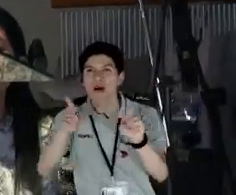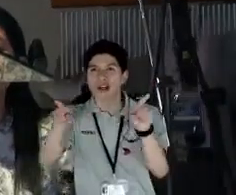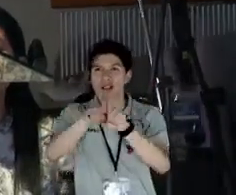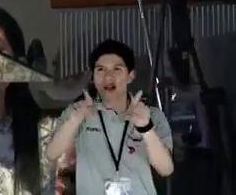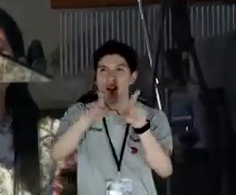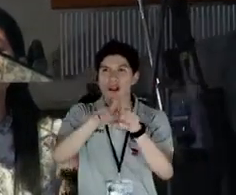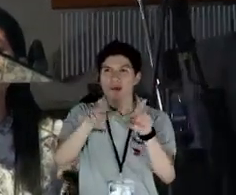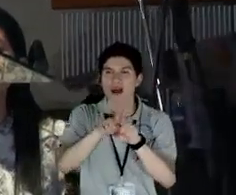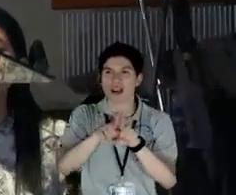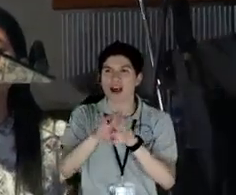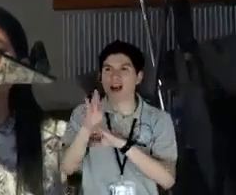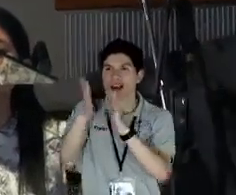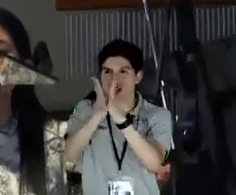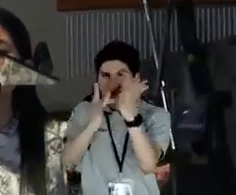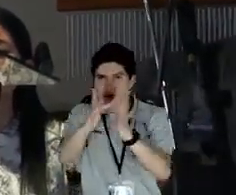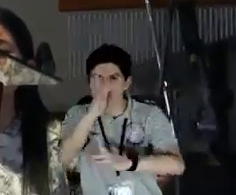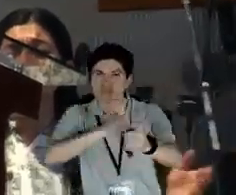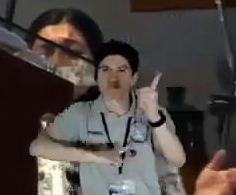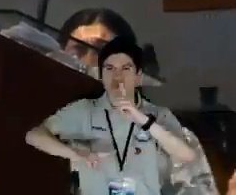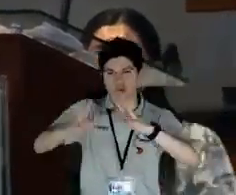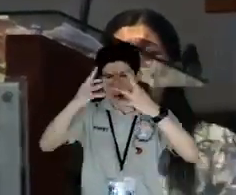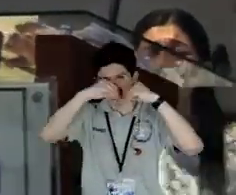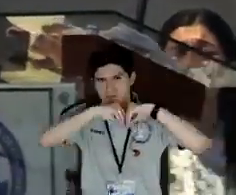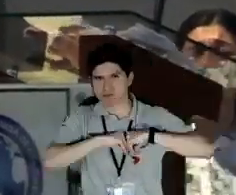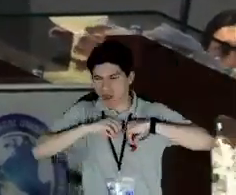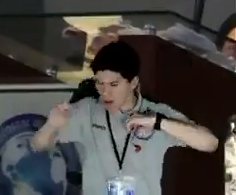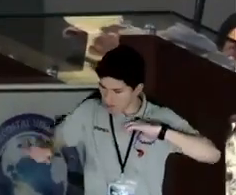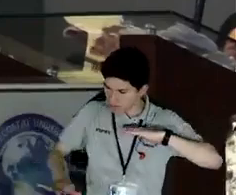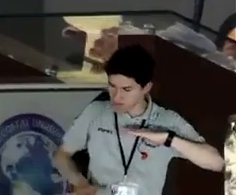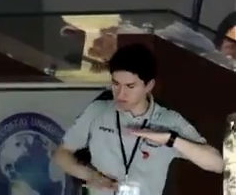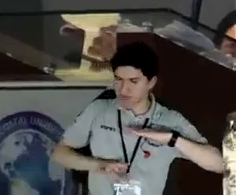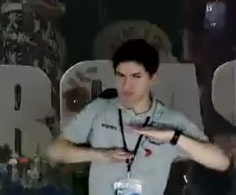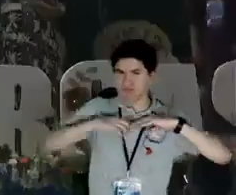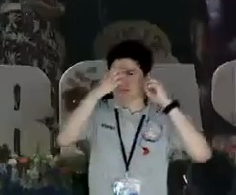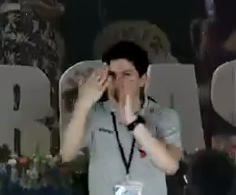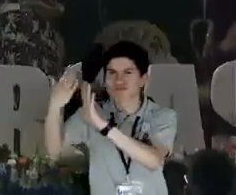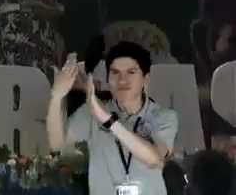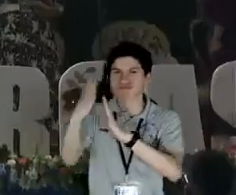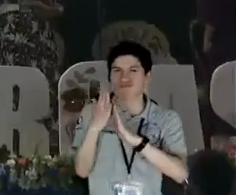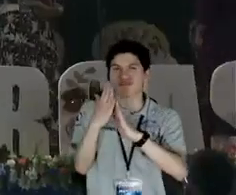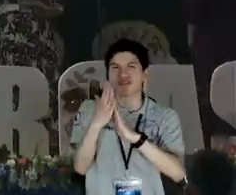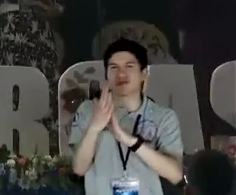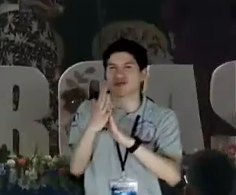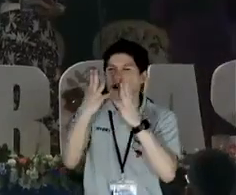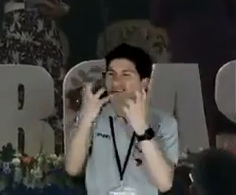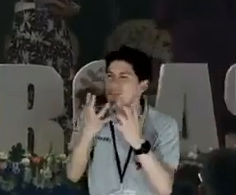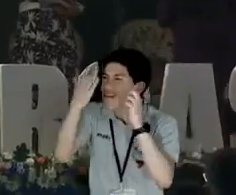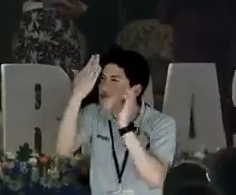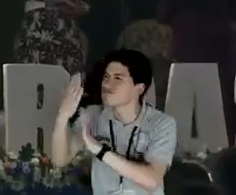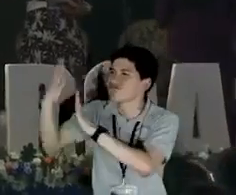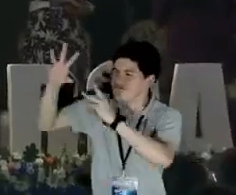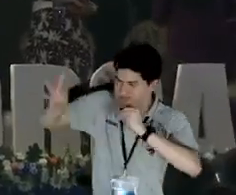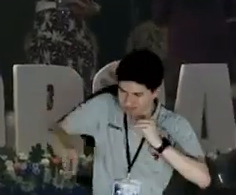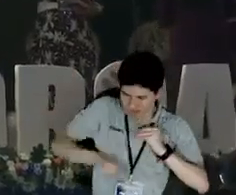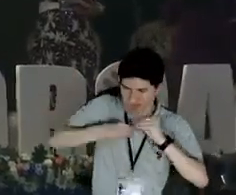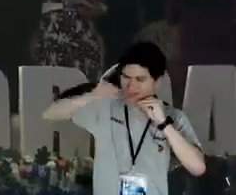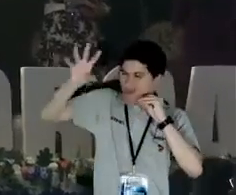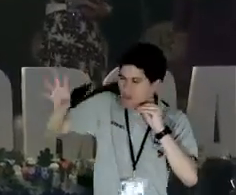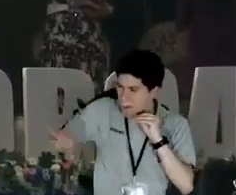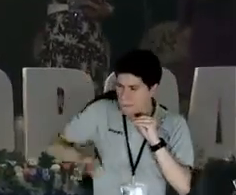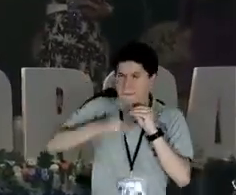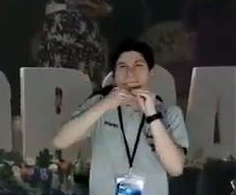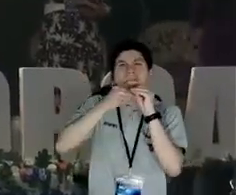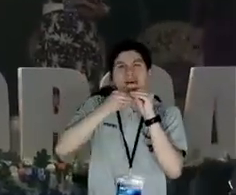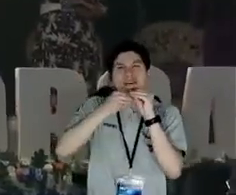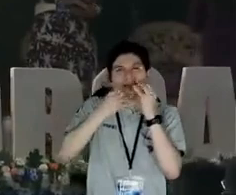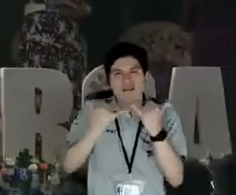vida y llenándonos de tu presencia. Una doble porción de tu presencia